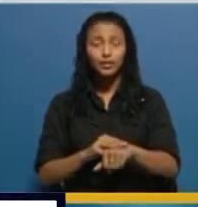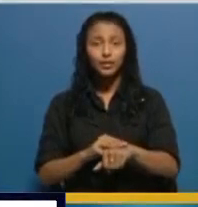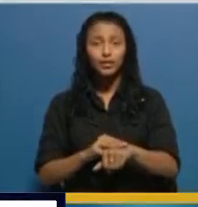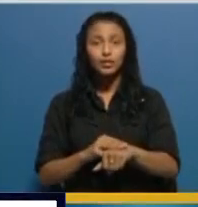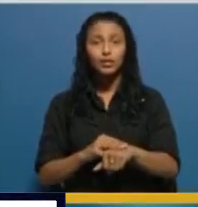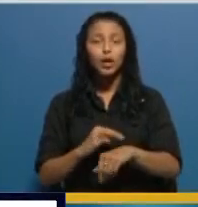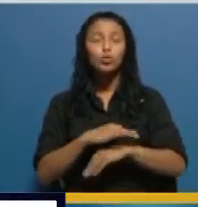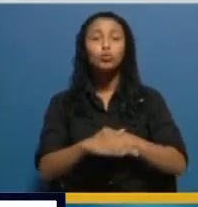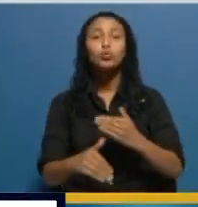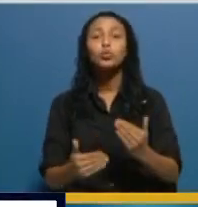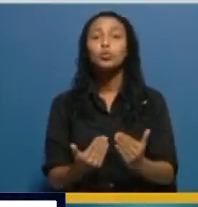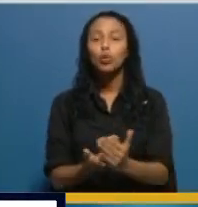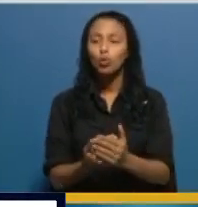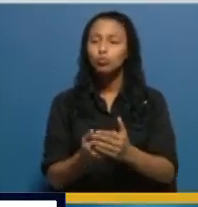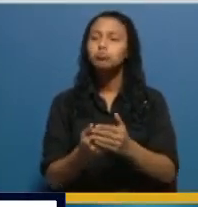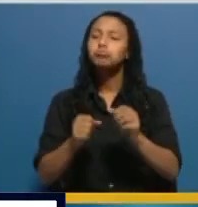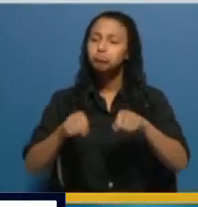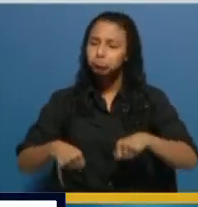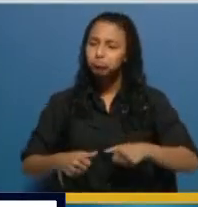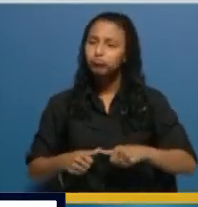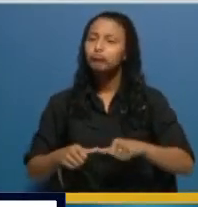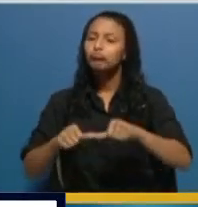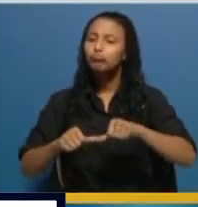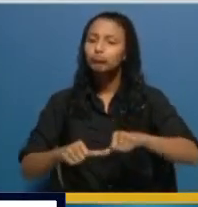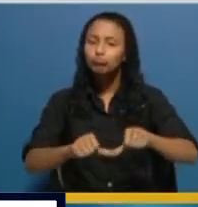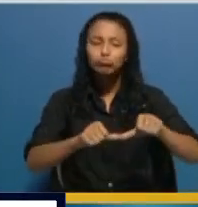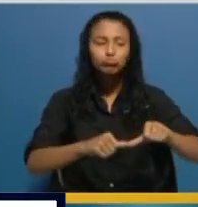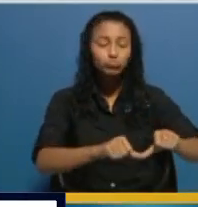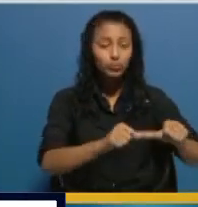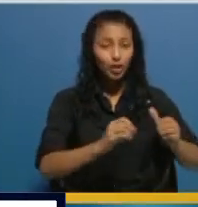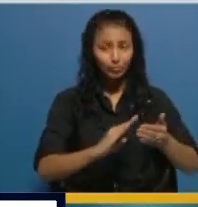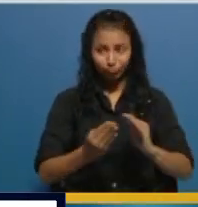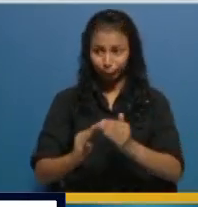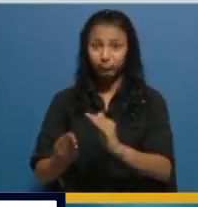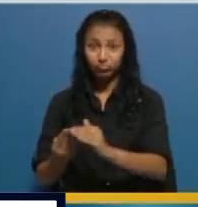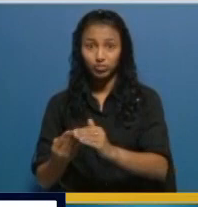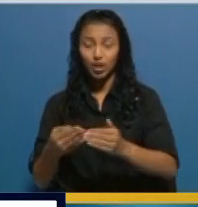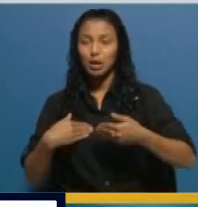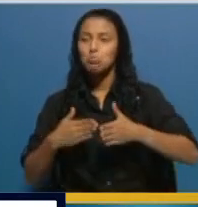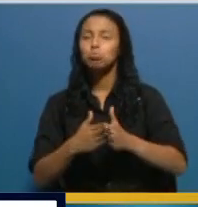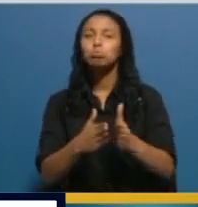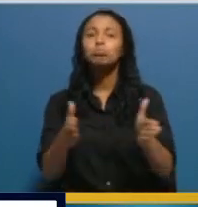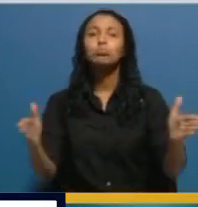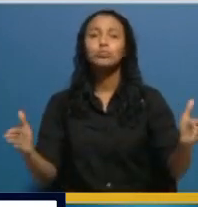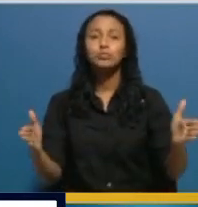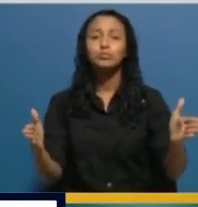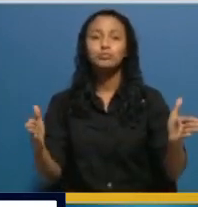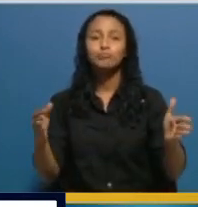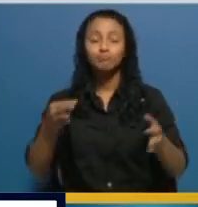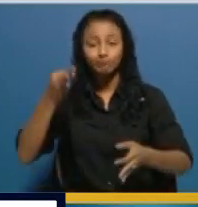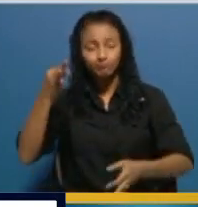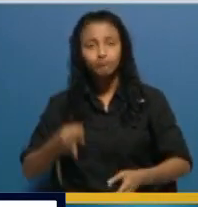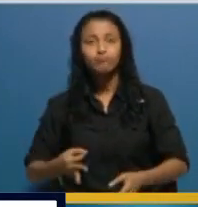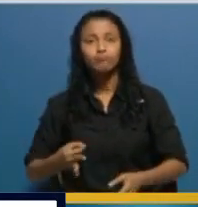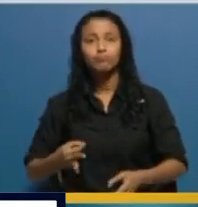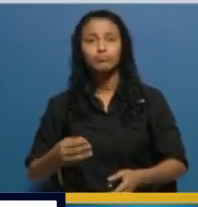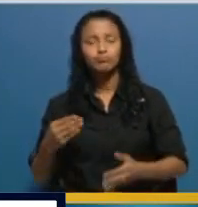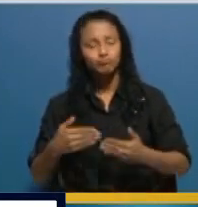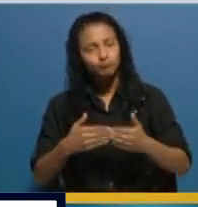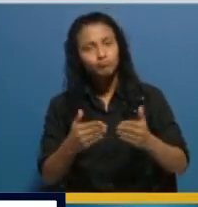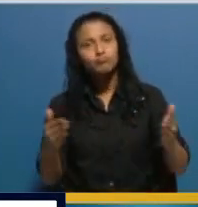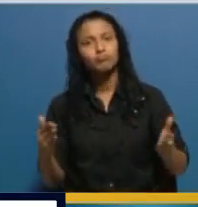cooperar para que el pueblo que nos eligió intervenga de la manera más amplia franca abierta y fluida